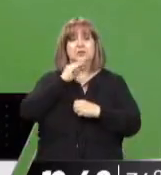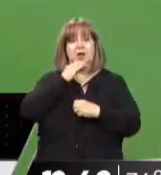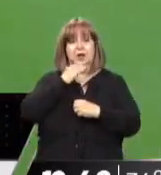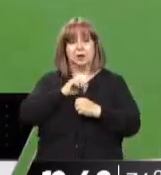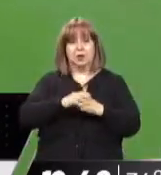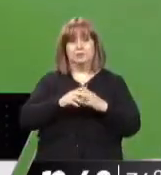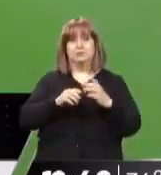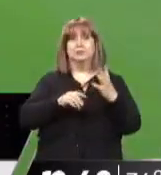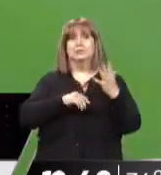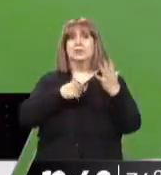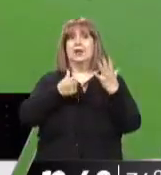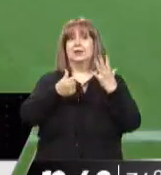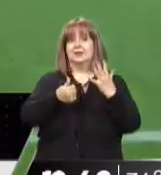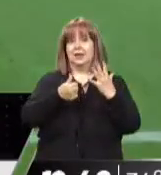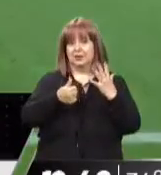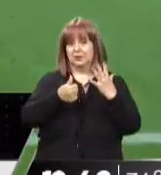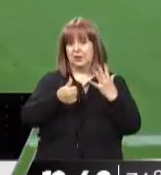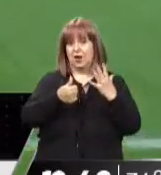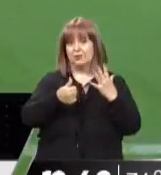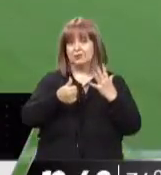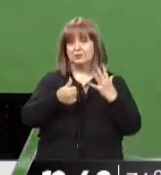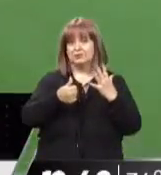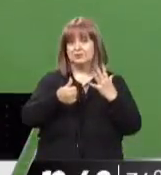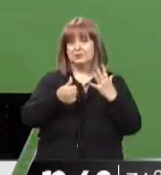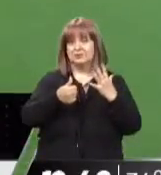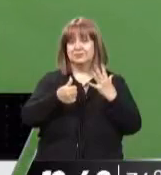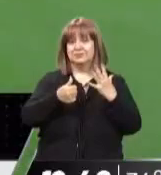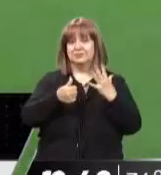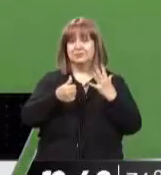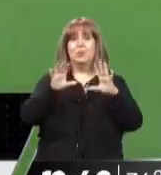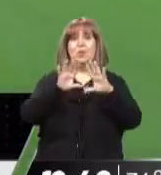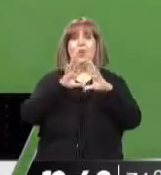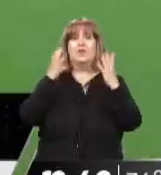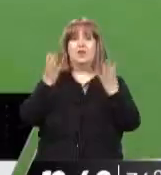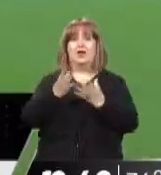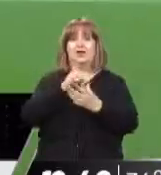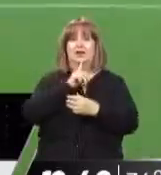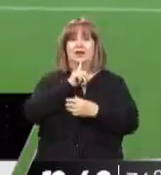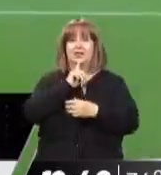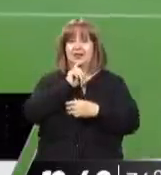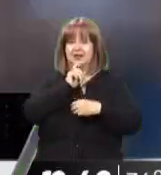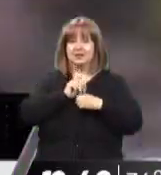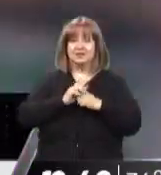Mbappé, gol de France contra Lloris. Válido. Messi,